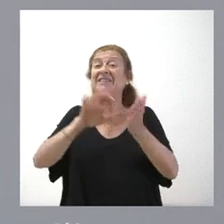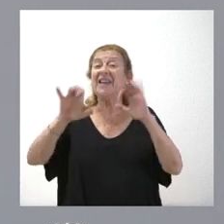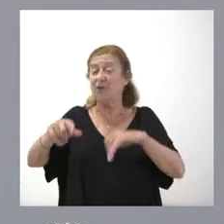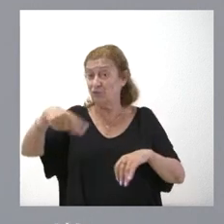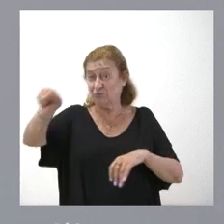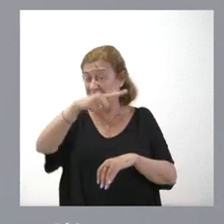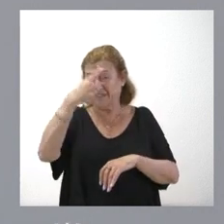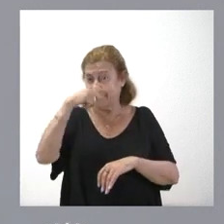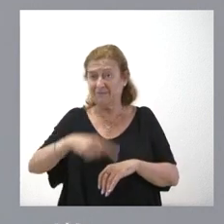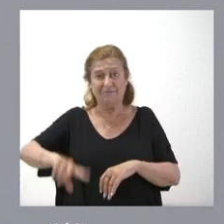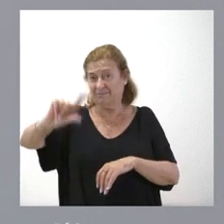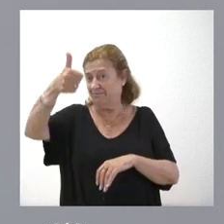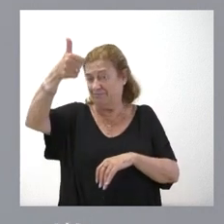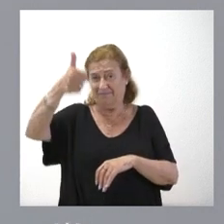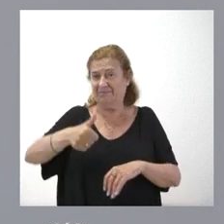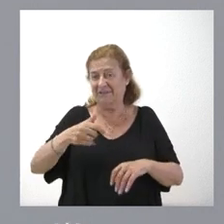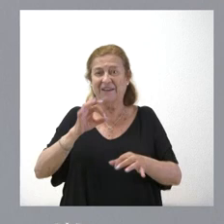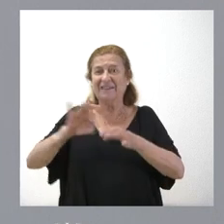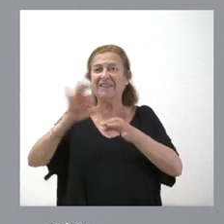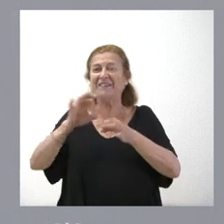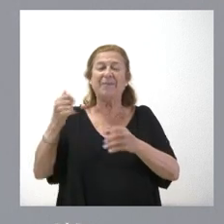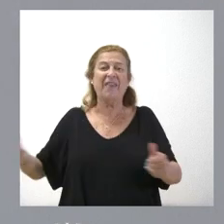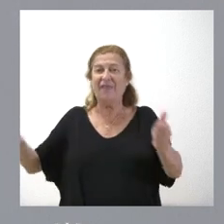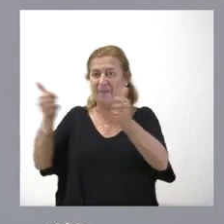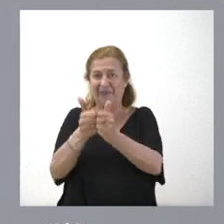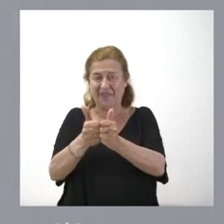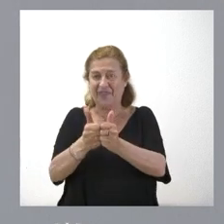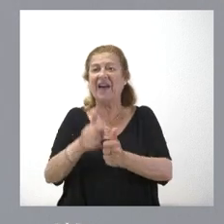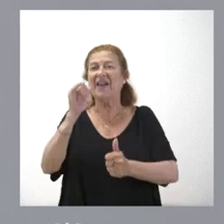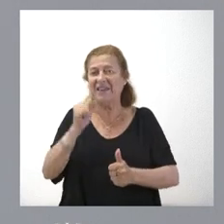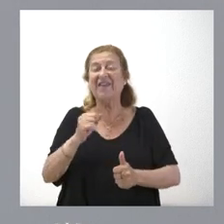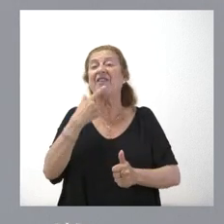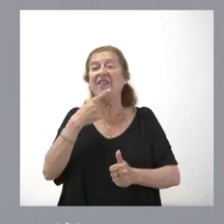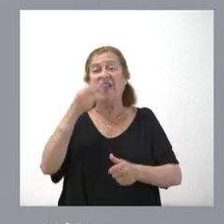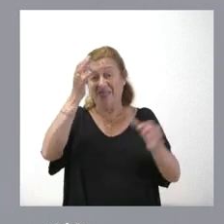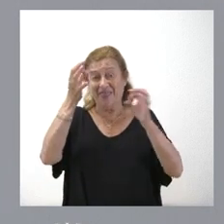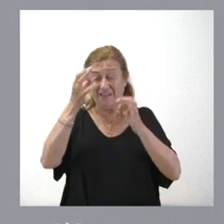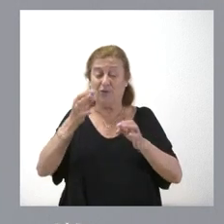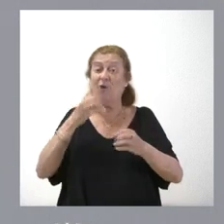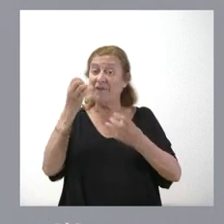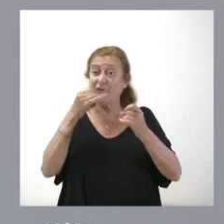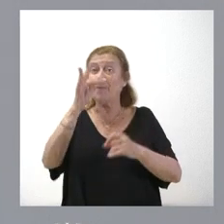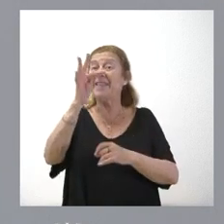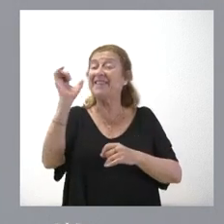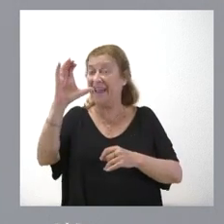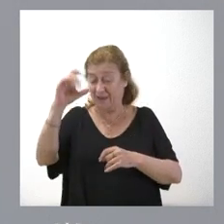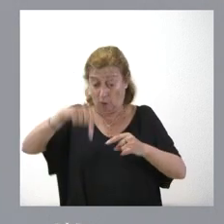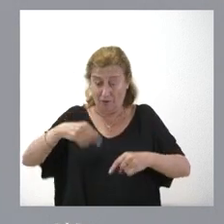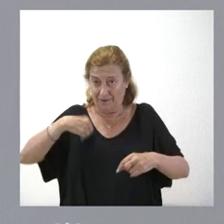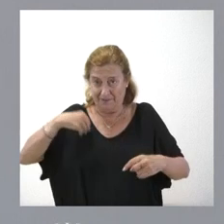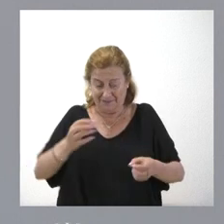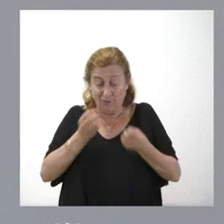ustedes que encabeza la gestión del sistema de dependencia y según el dato del informe dec que se ha publicado hoy mismo